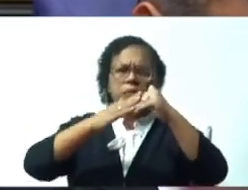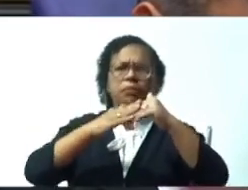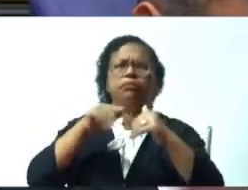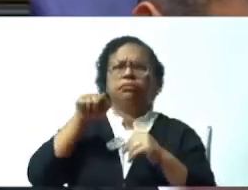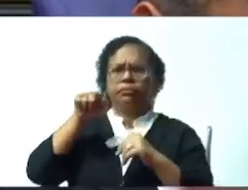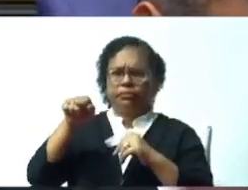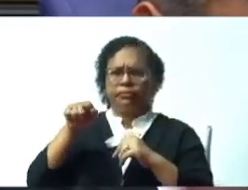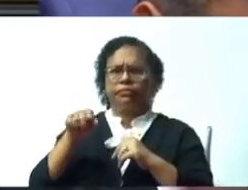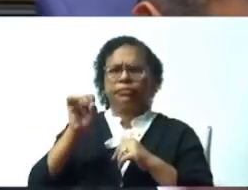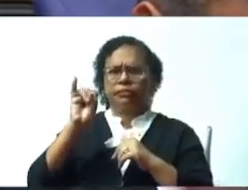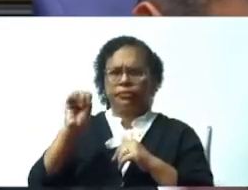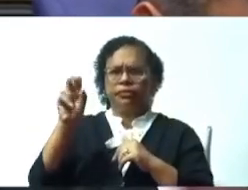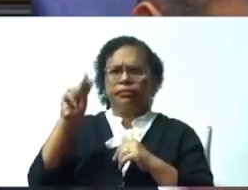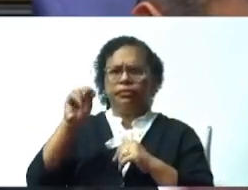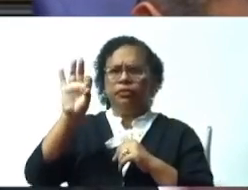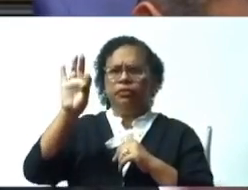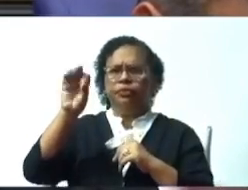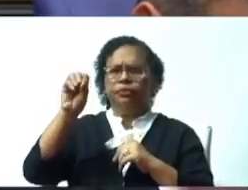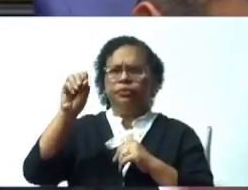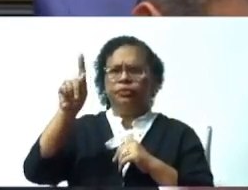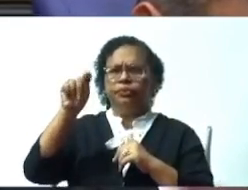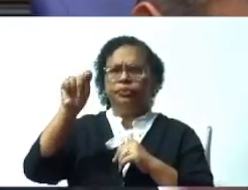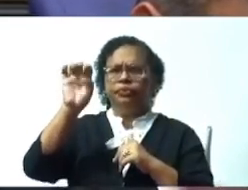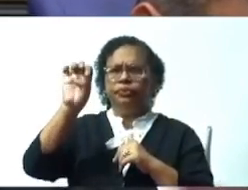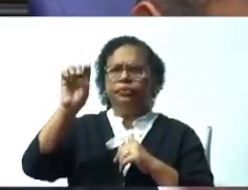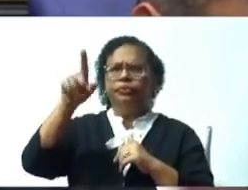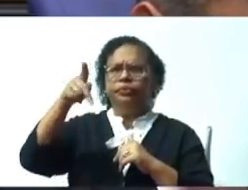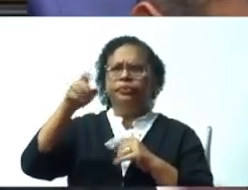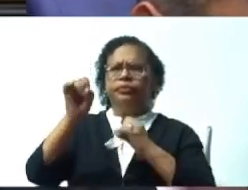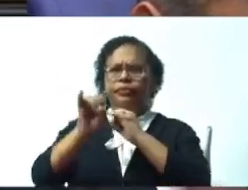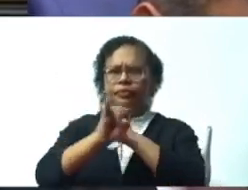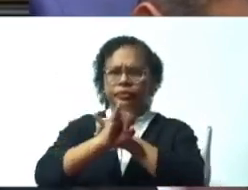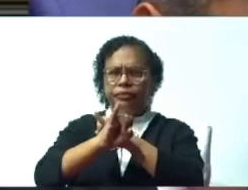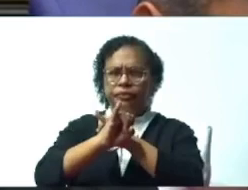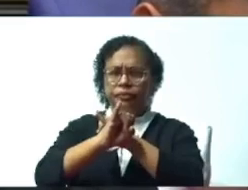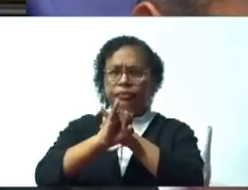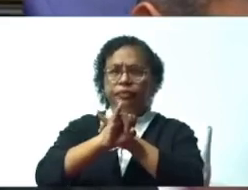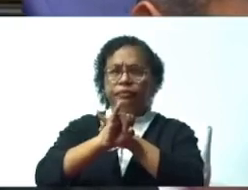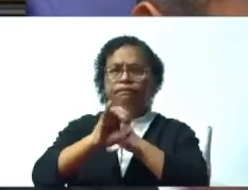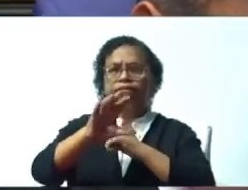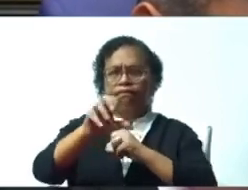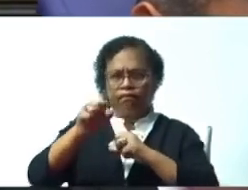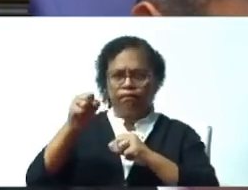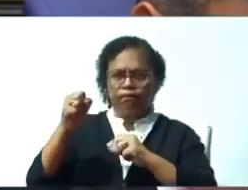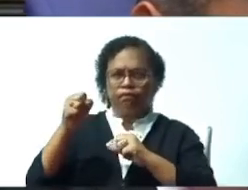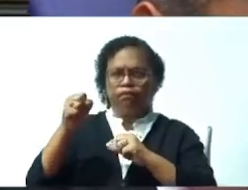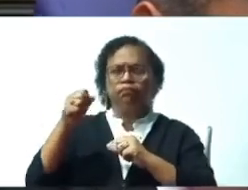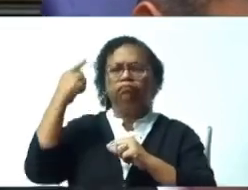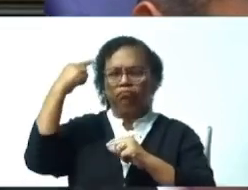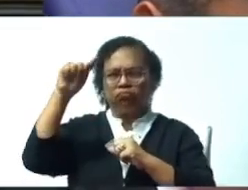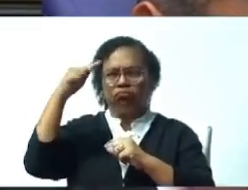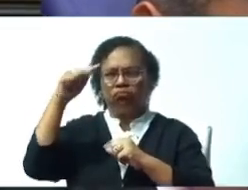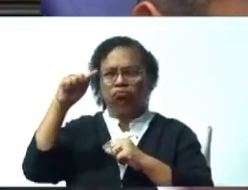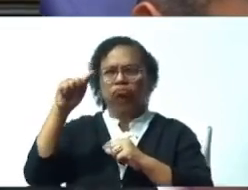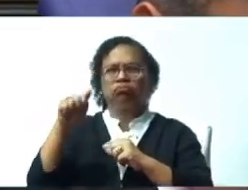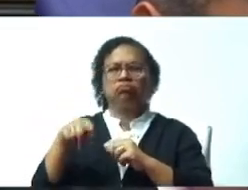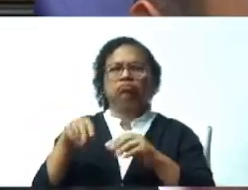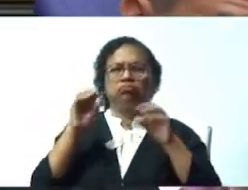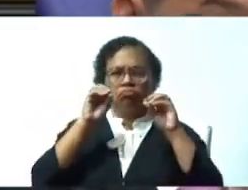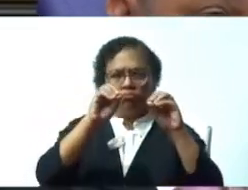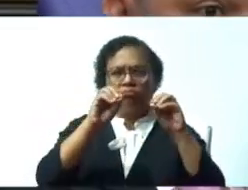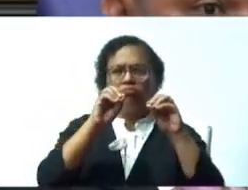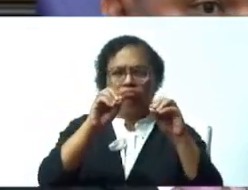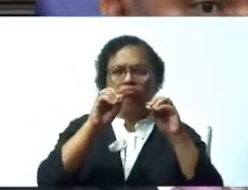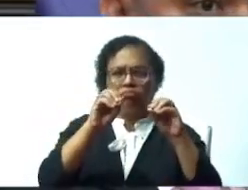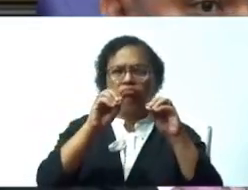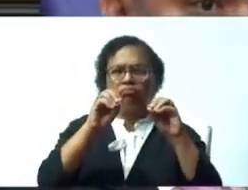Pero este es un liceo secundario que es el único que existe en la provincia de en la comunidad de Santa Fe y sus zonas